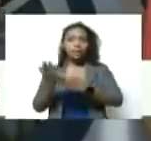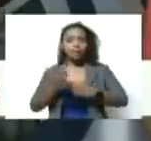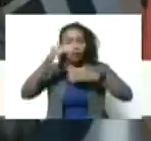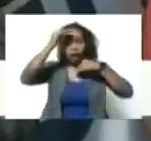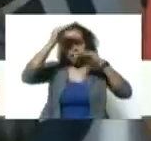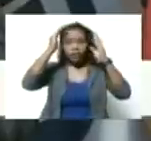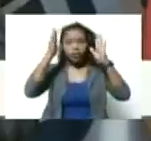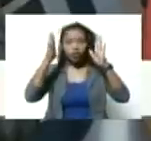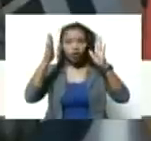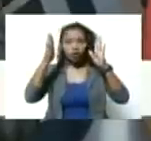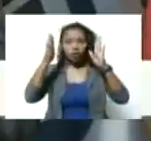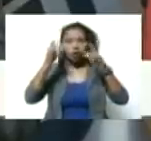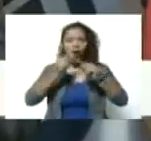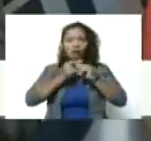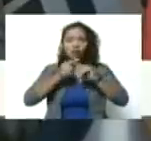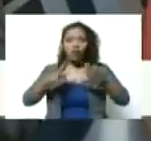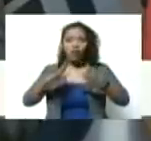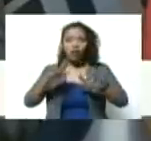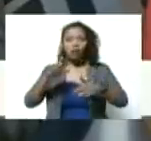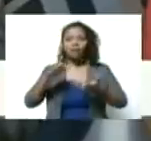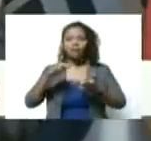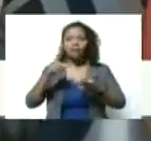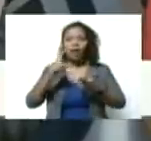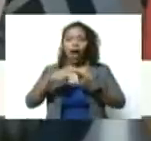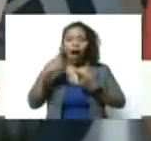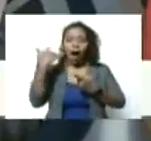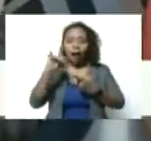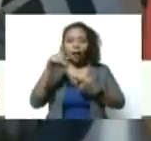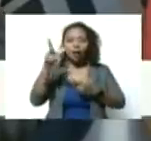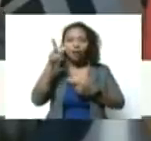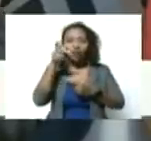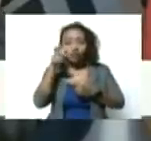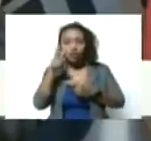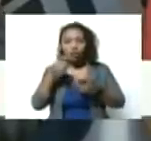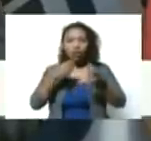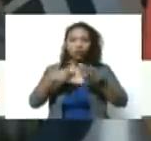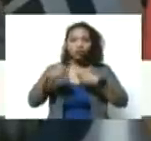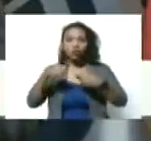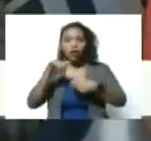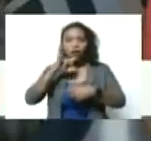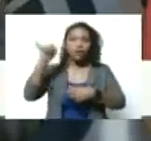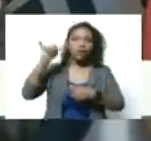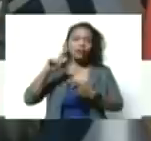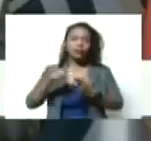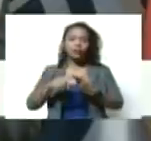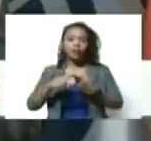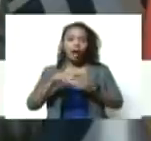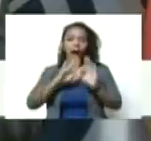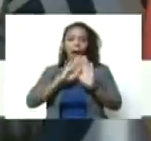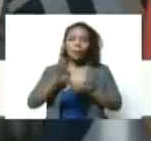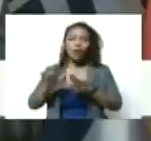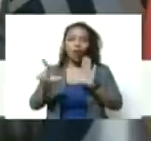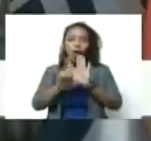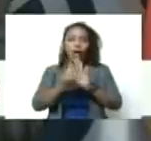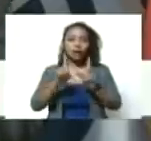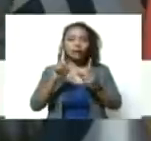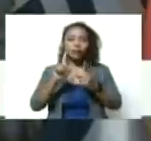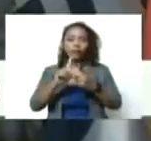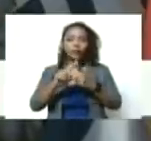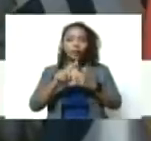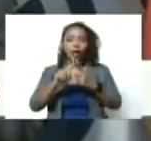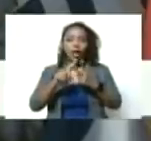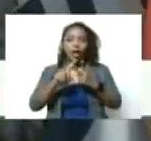atención multidisciplinaria que incluye la recepción y tramitación de la denuncia, apoyo jurídico,